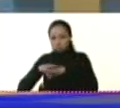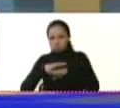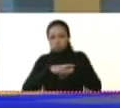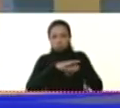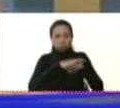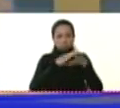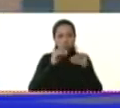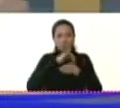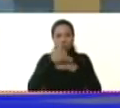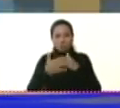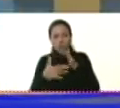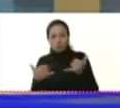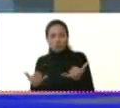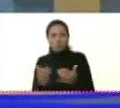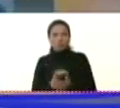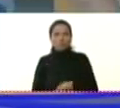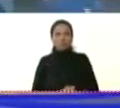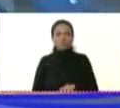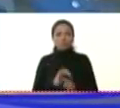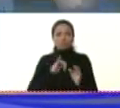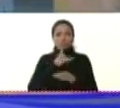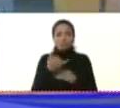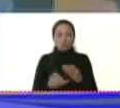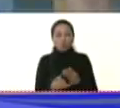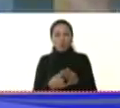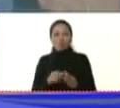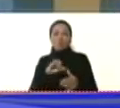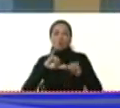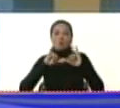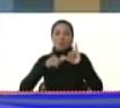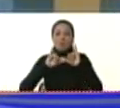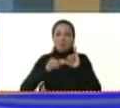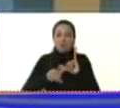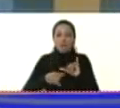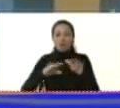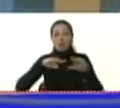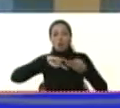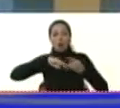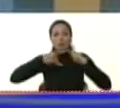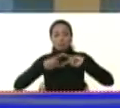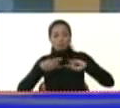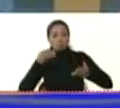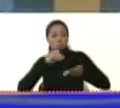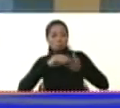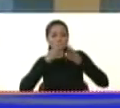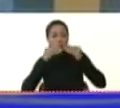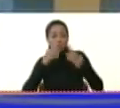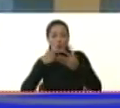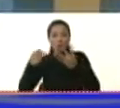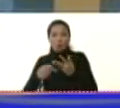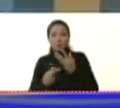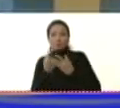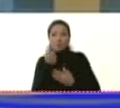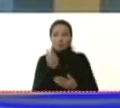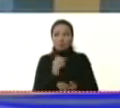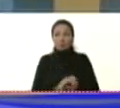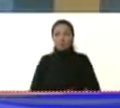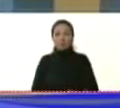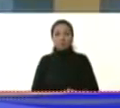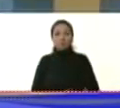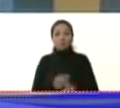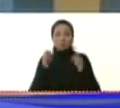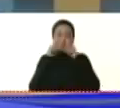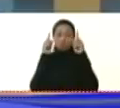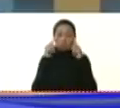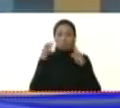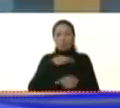pone el proyecto, pone a los ingenieros, los arquitectos, y luego pone todos los materiales. Ese es el milagro